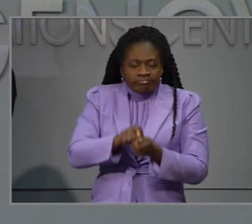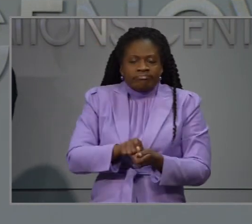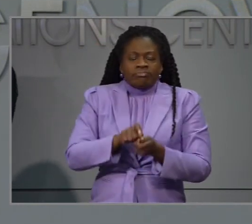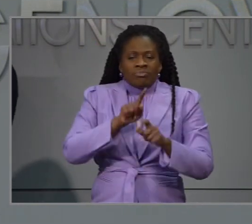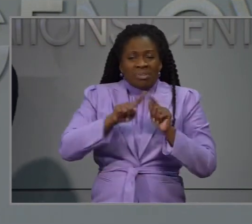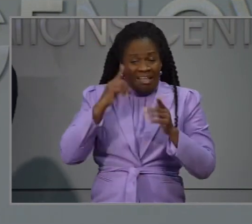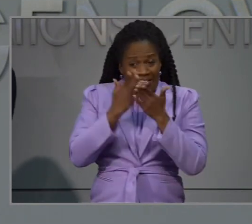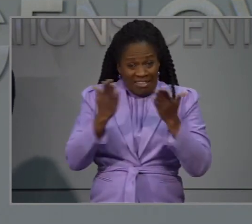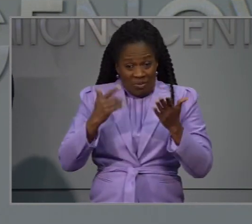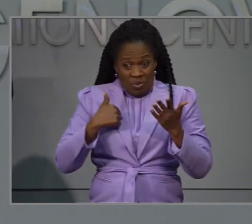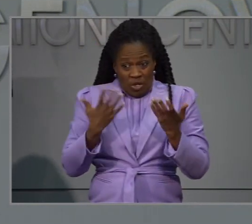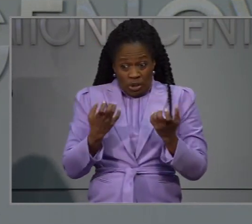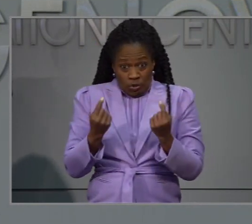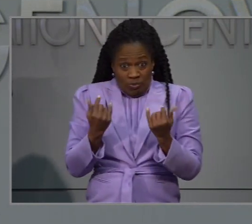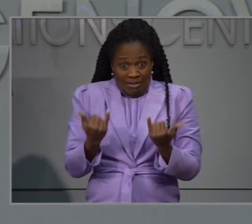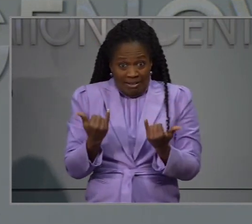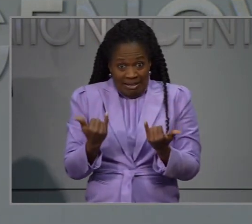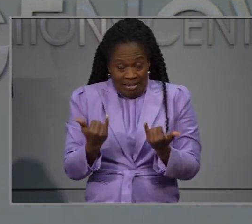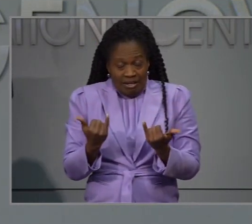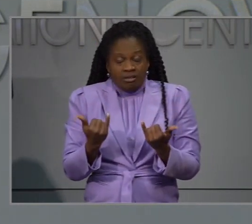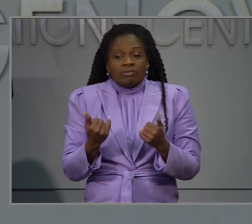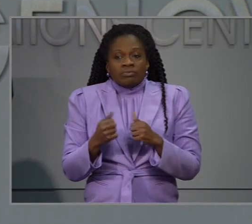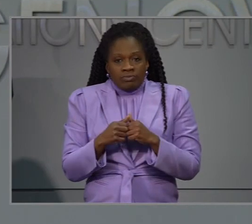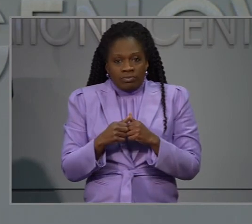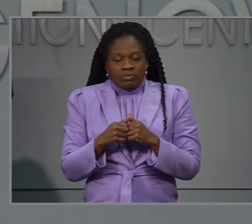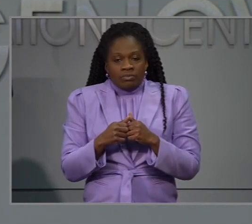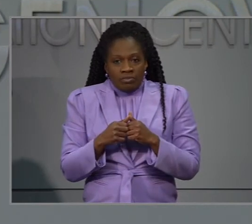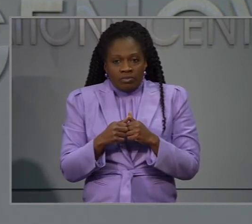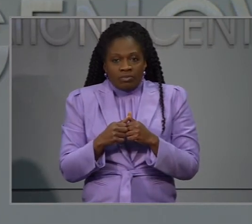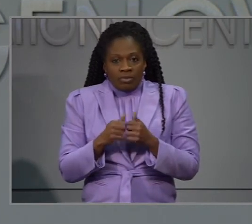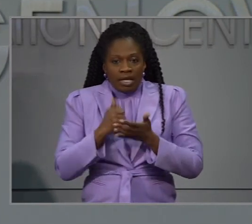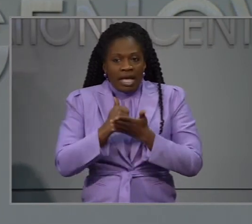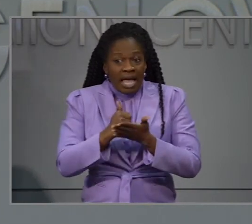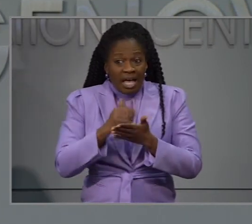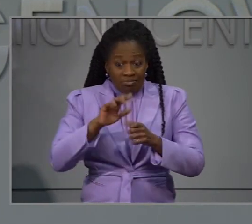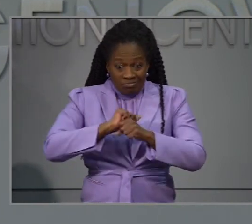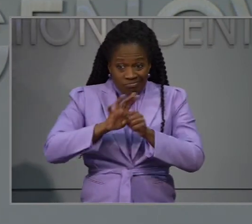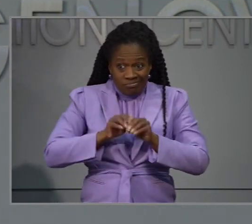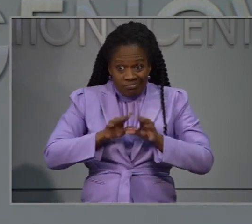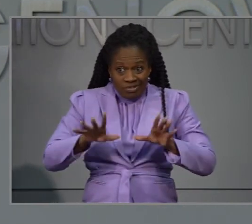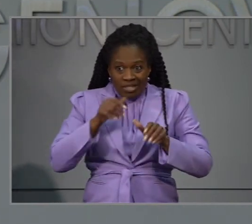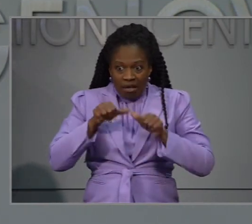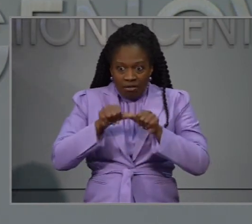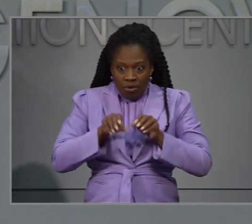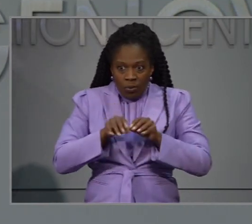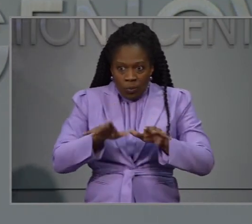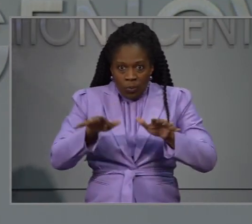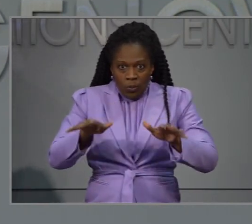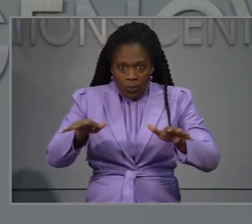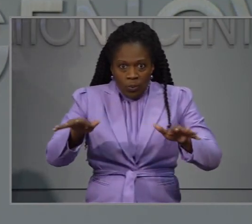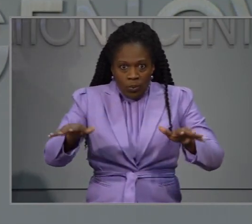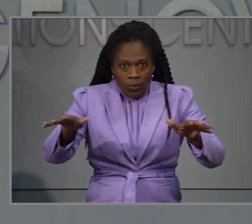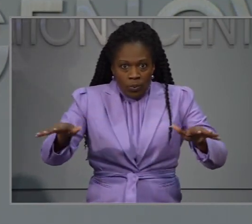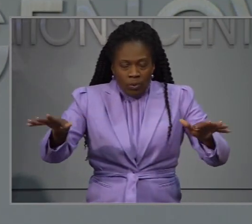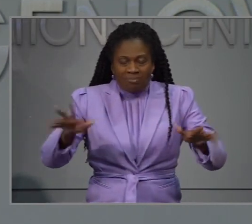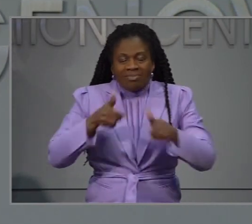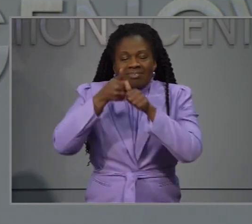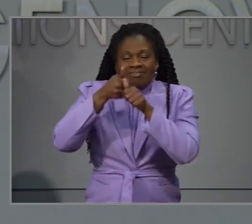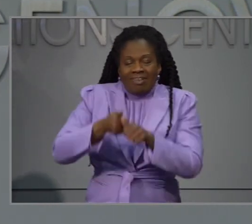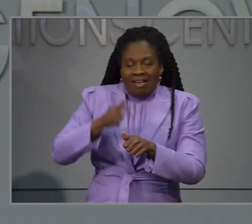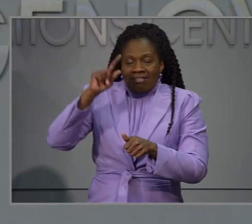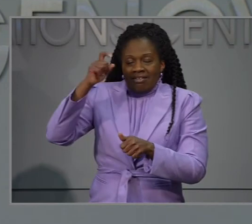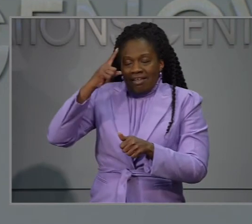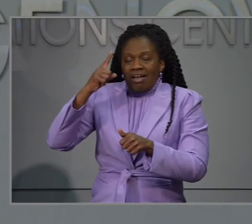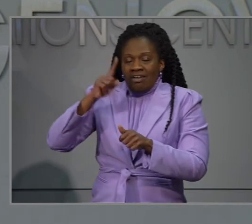proteger la privacidad lo que podemos hacer ahora para ayudar a asegurar que este virus no se propague en la comunidad